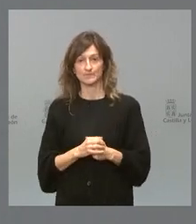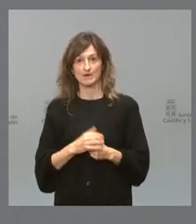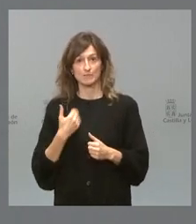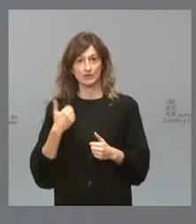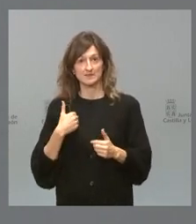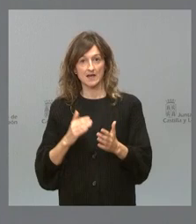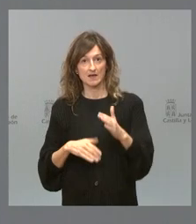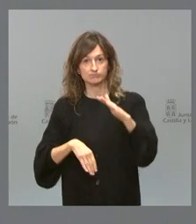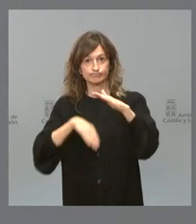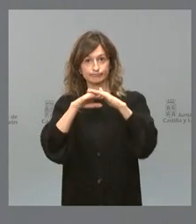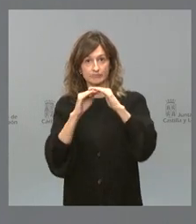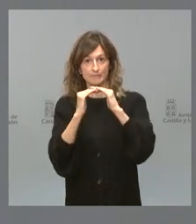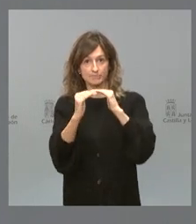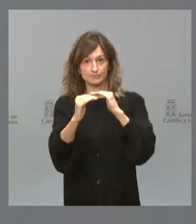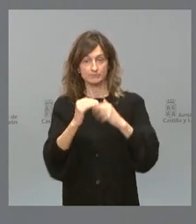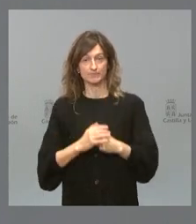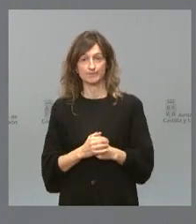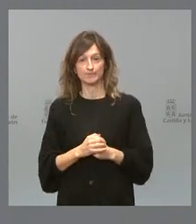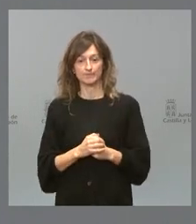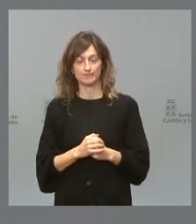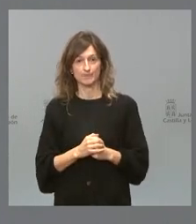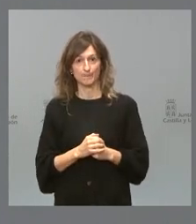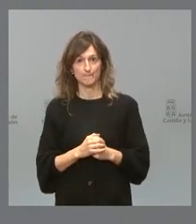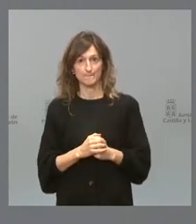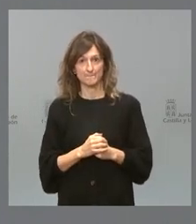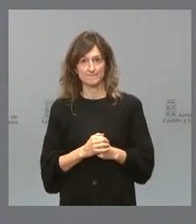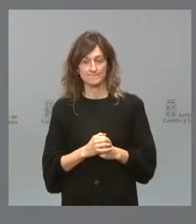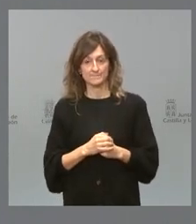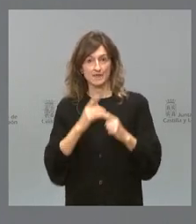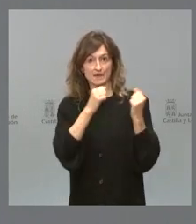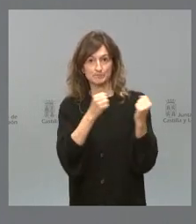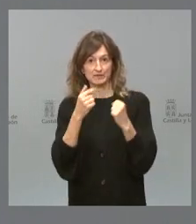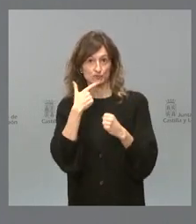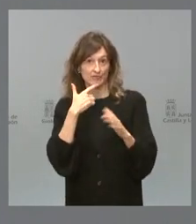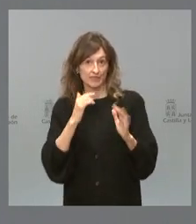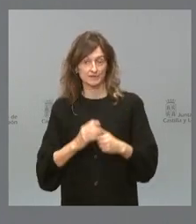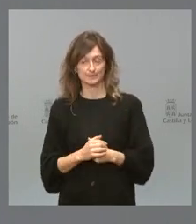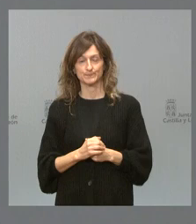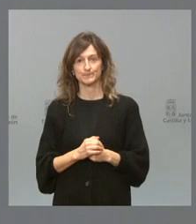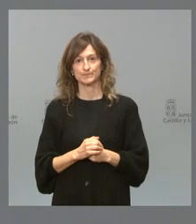alcanzado el nivel de crecimiento que se estimaba podía producirse por parte de los expertos